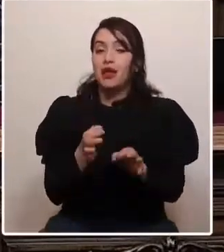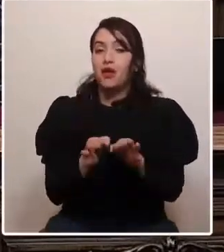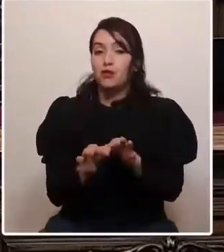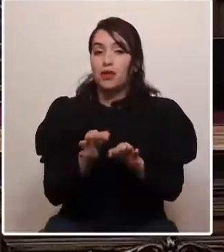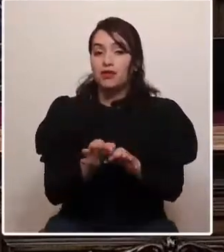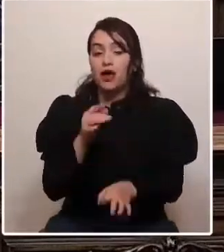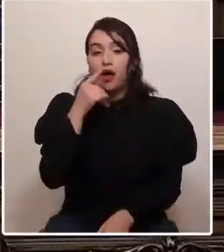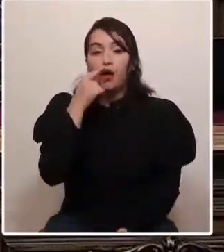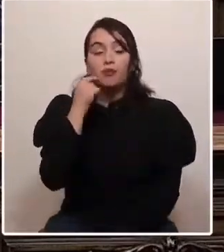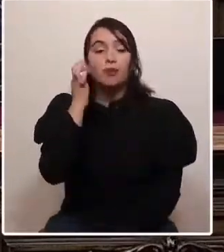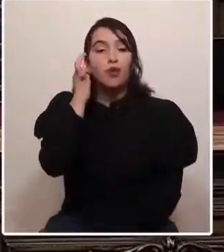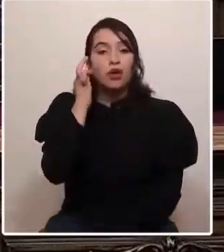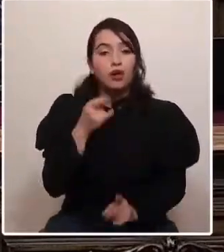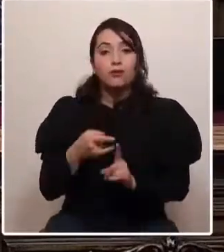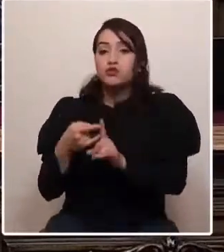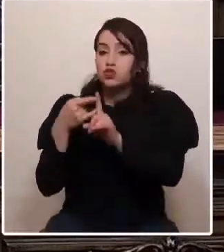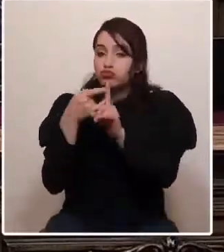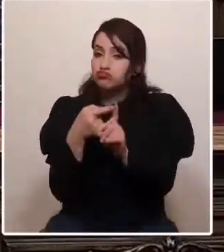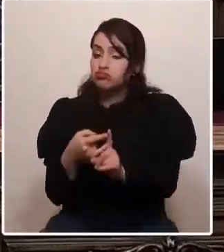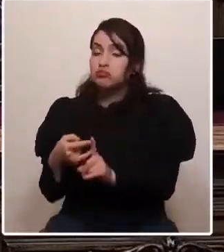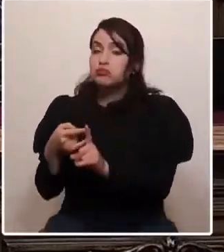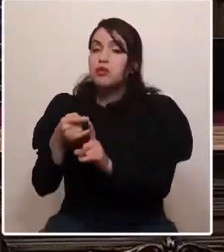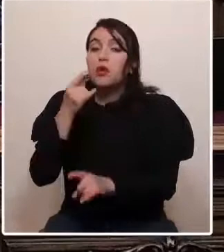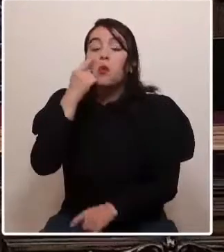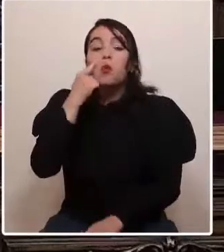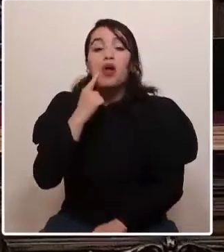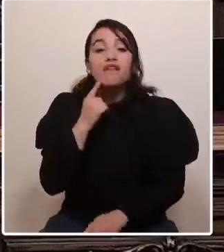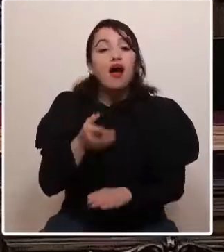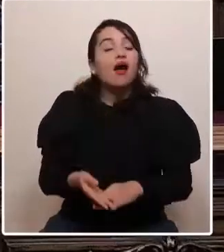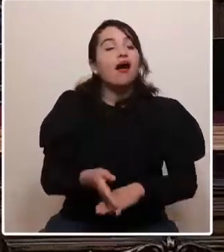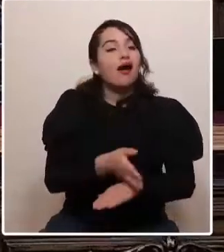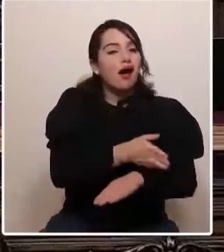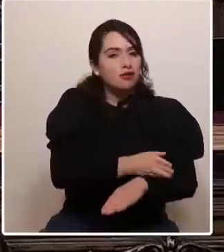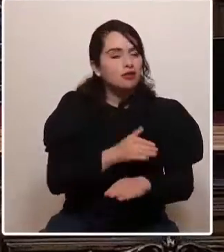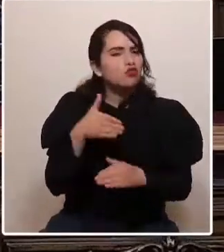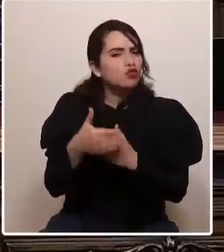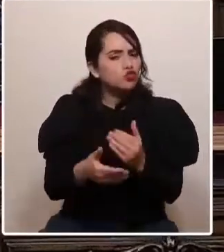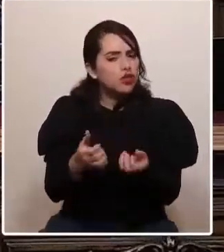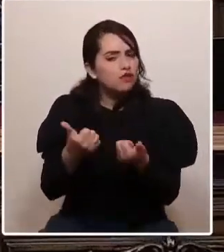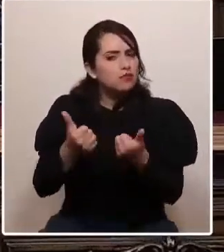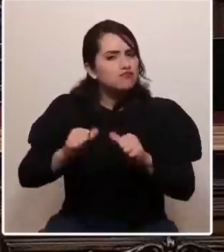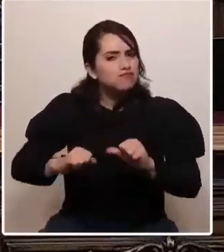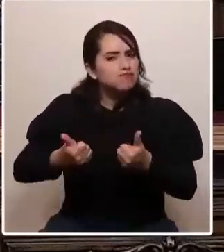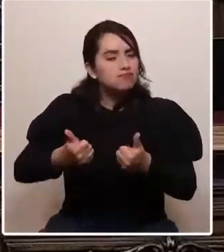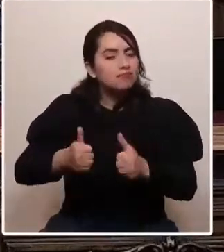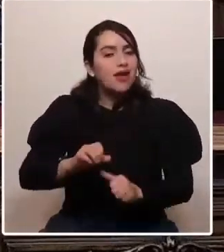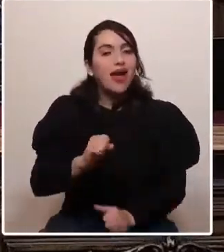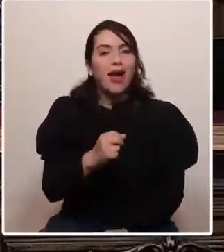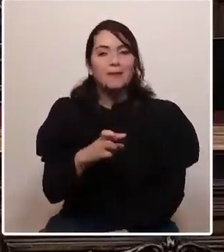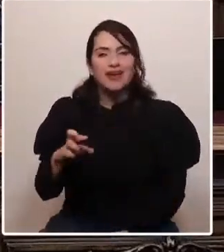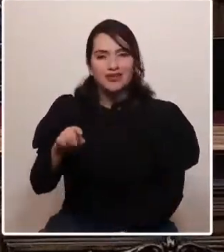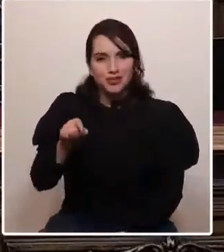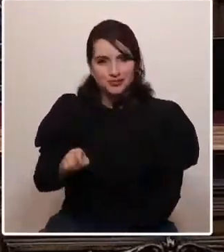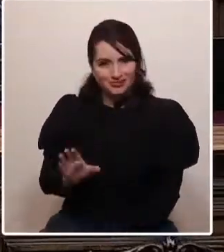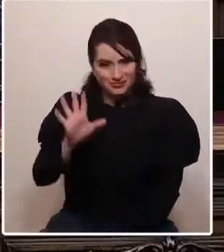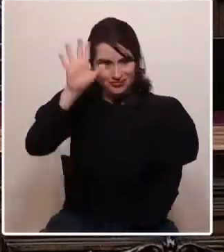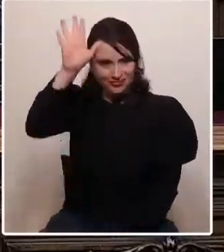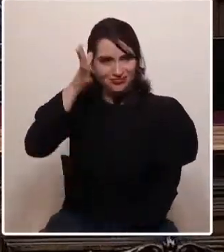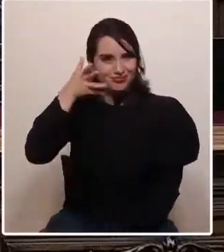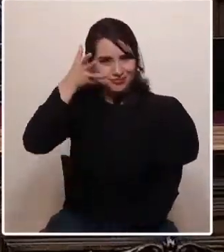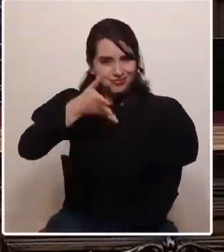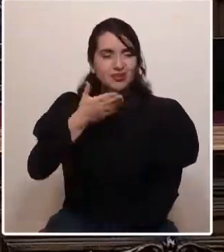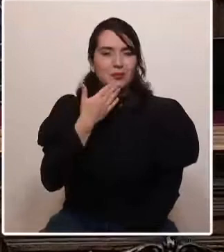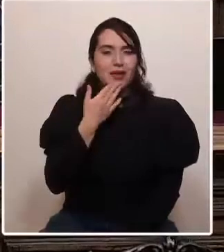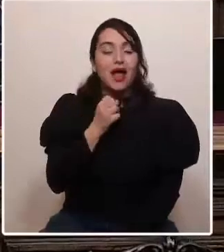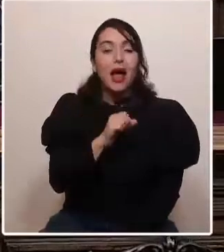convencionales que estarán en modo telemático que revisen con tiempo el funcionamiento de la aplicación para pedir la palabra y de la aplicación para